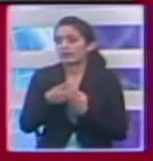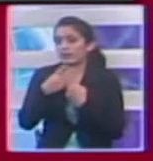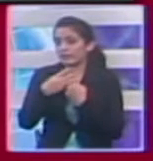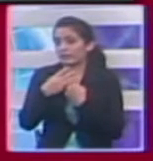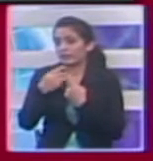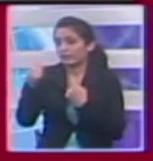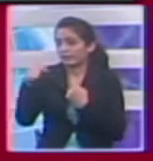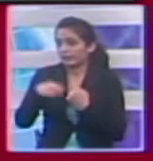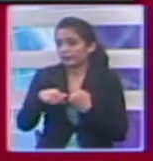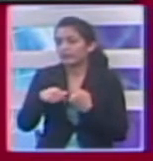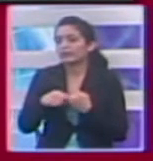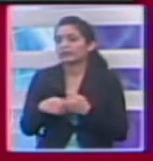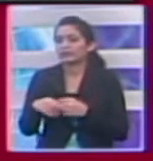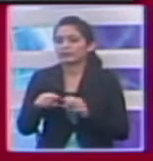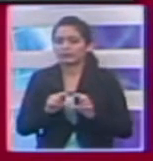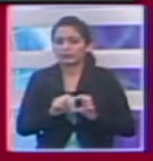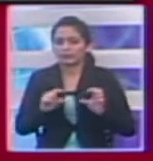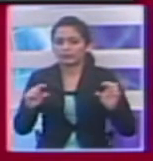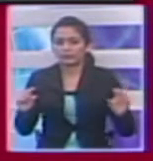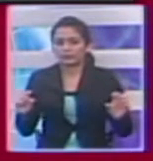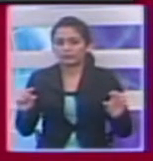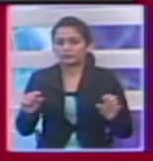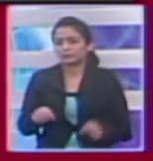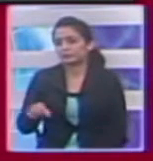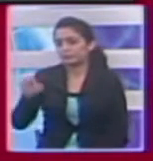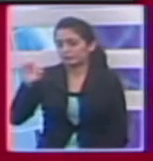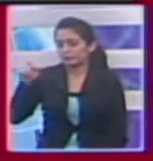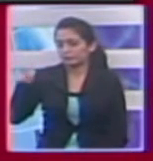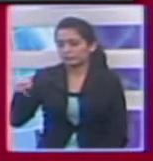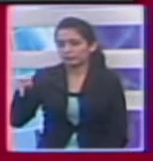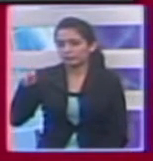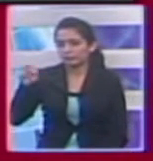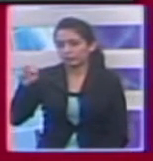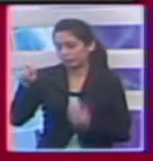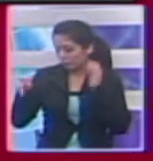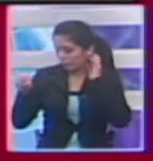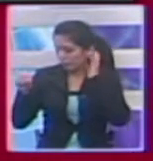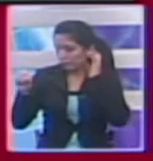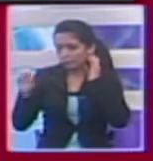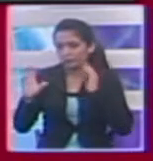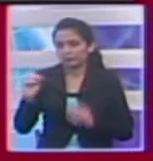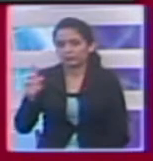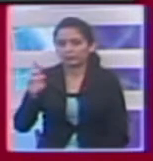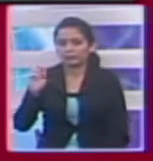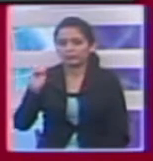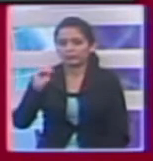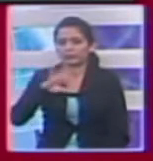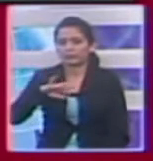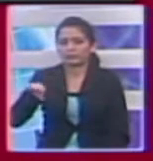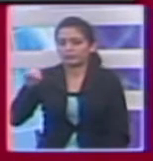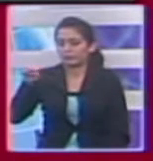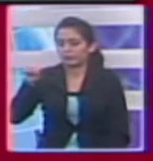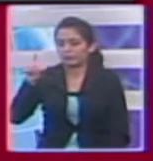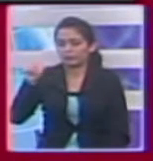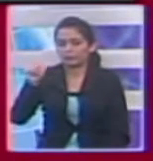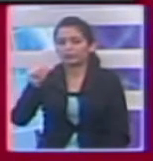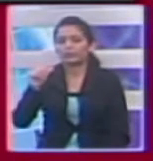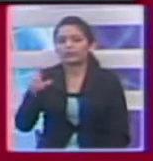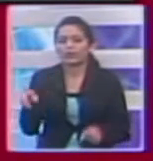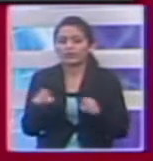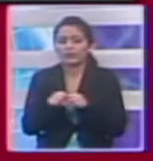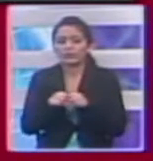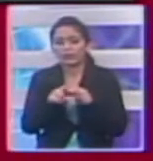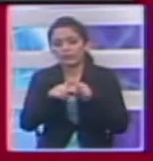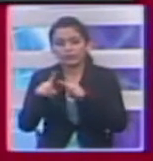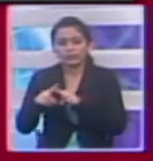de Expo Cuero Moda y Calzado y los invitamos obviamente para que nos visiten y nos ayuden y la invitación para